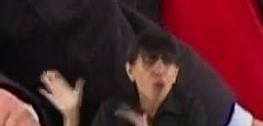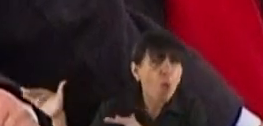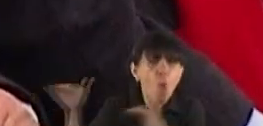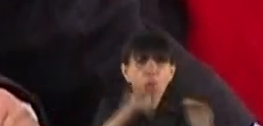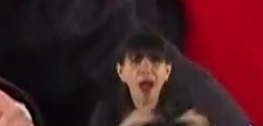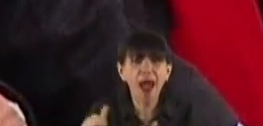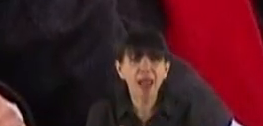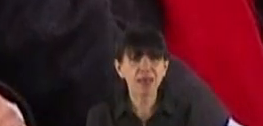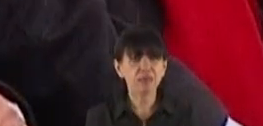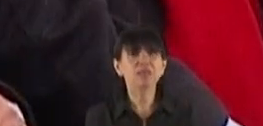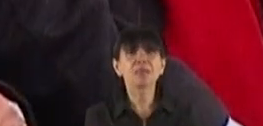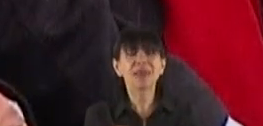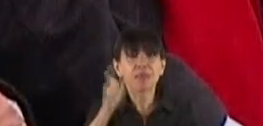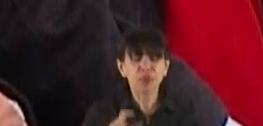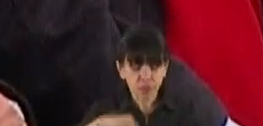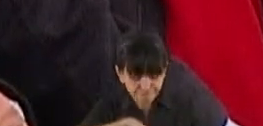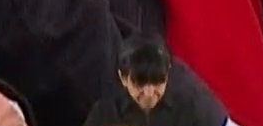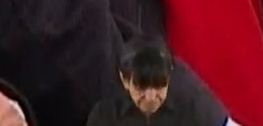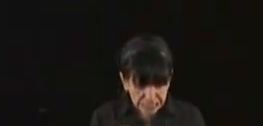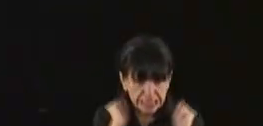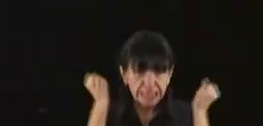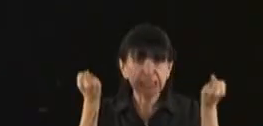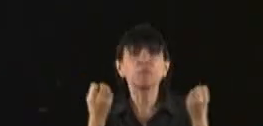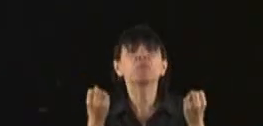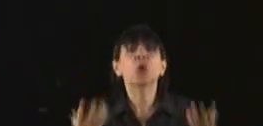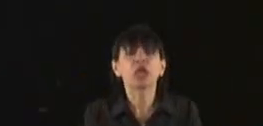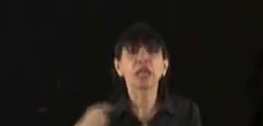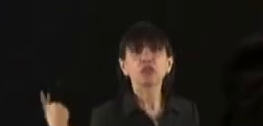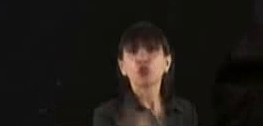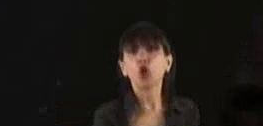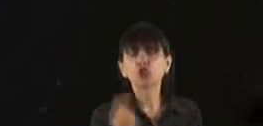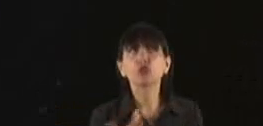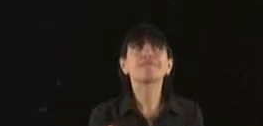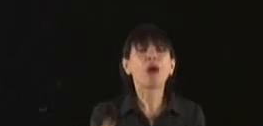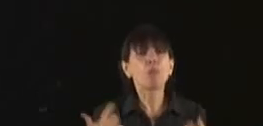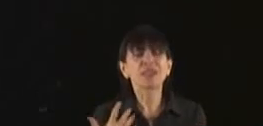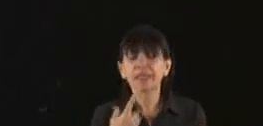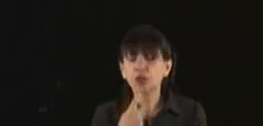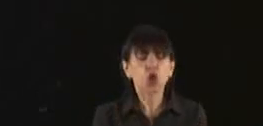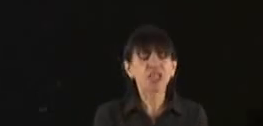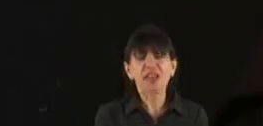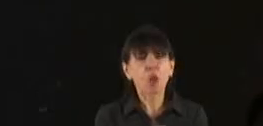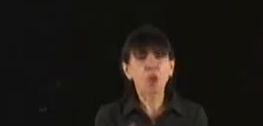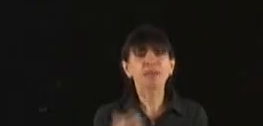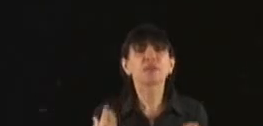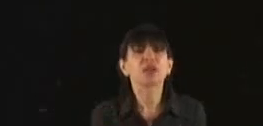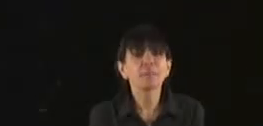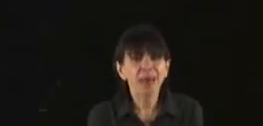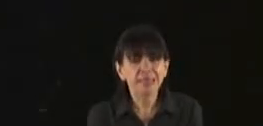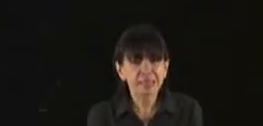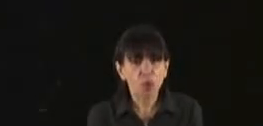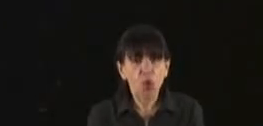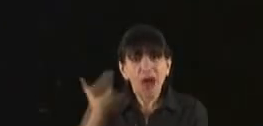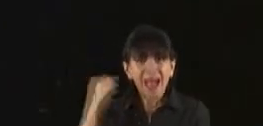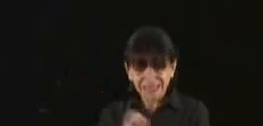donde se alteran los nervios porque todos nosotros, aunque no nos damos cuenta, somos sobrevivientes de una